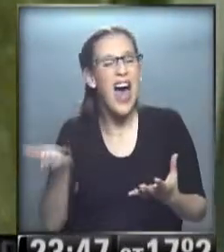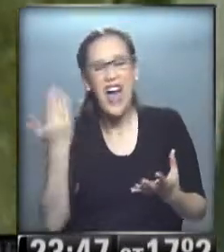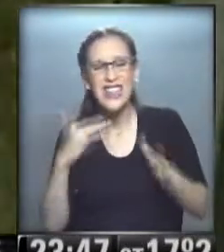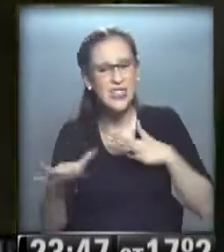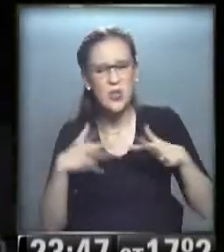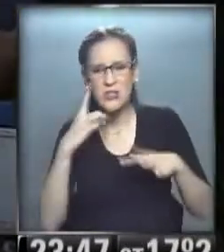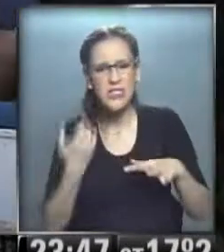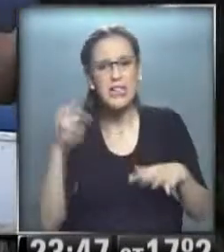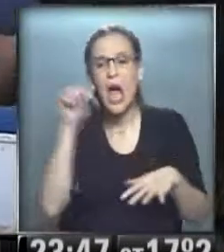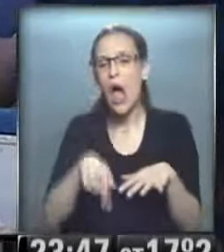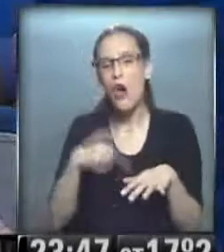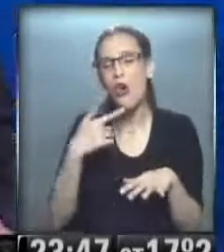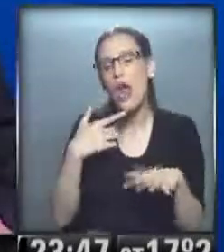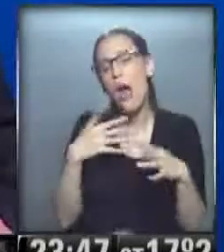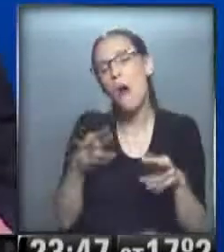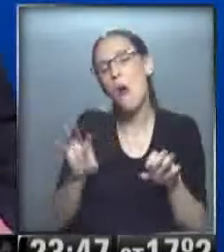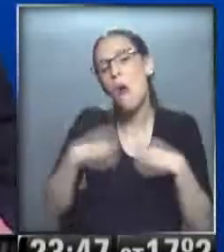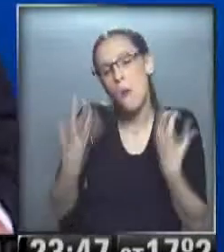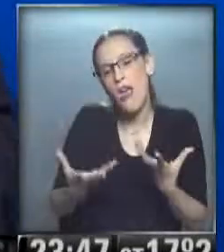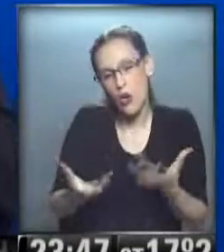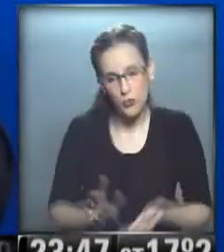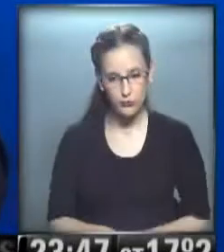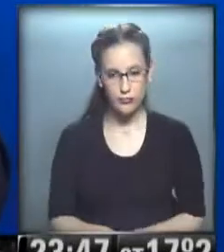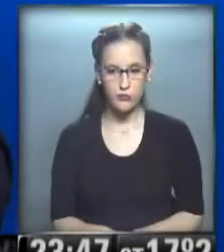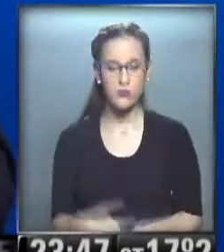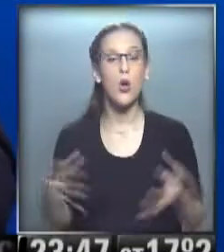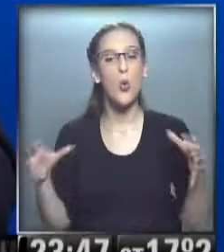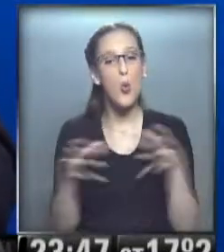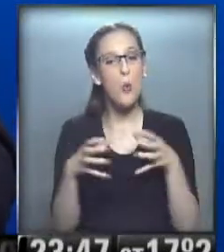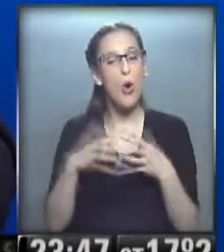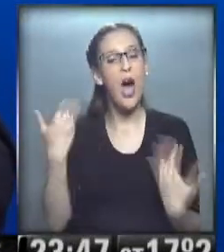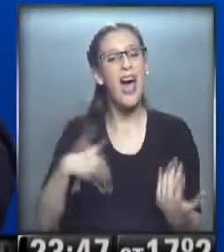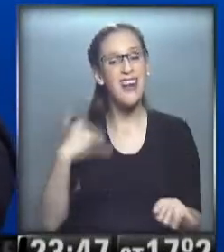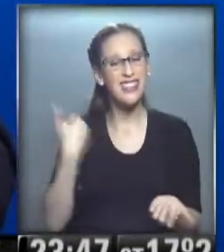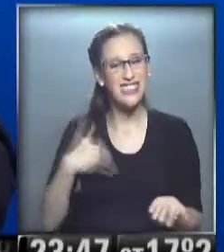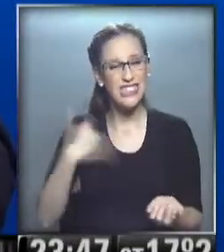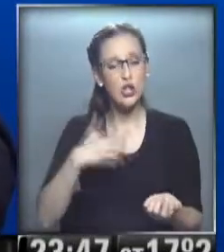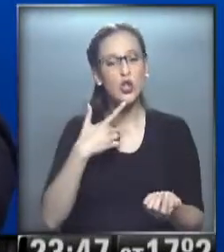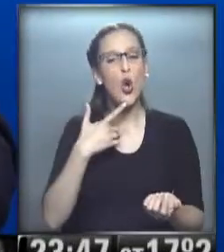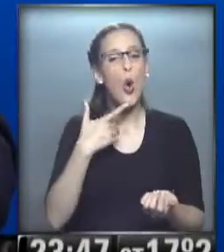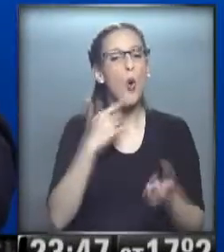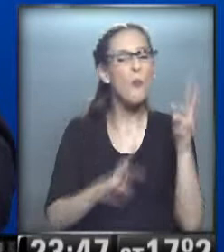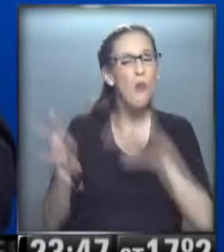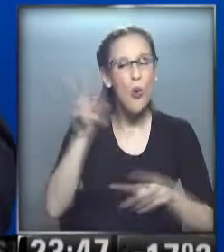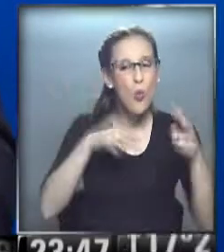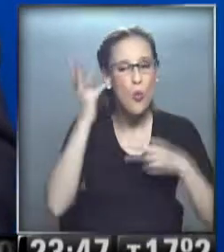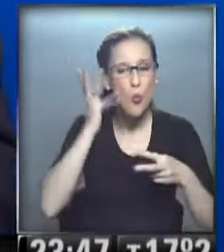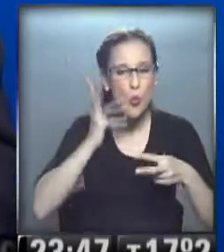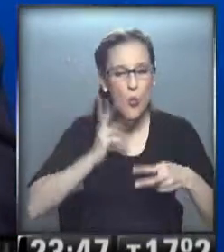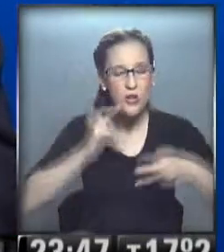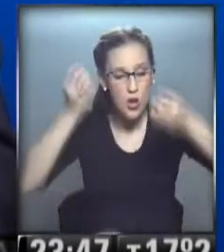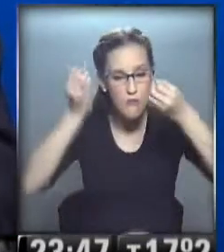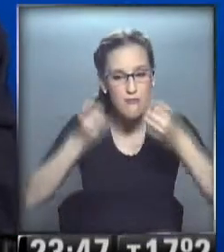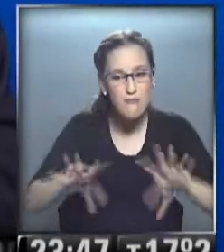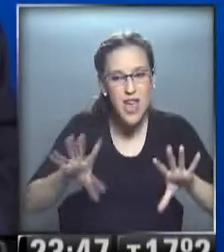durante tanto tiempo. El equipo argentino de antropología forense comenzó las excavaciones en